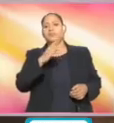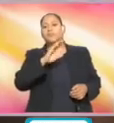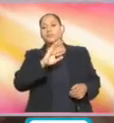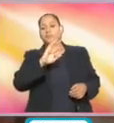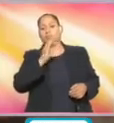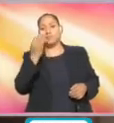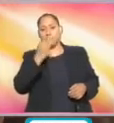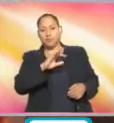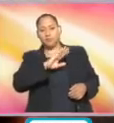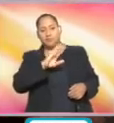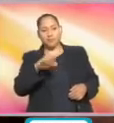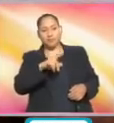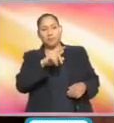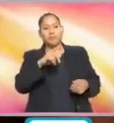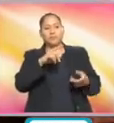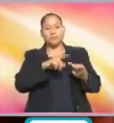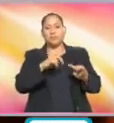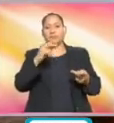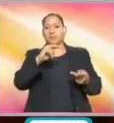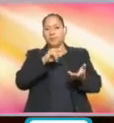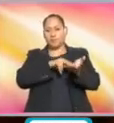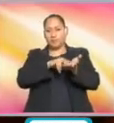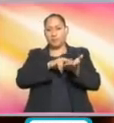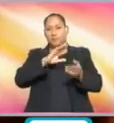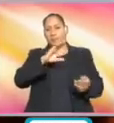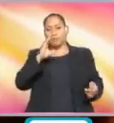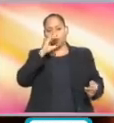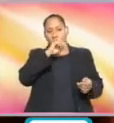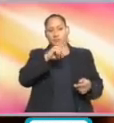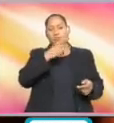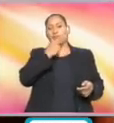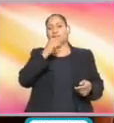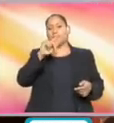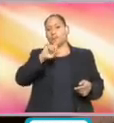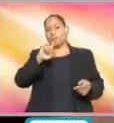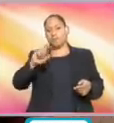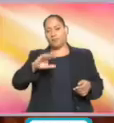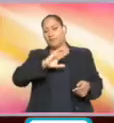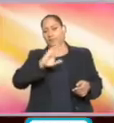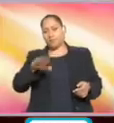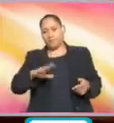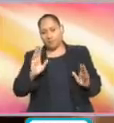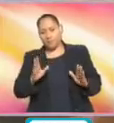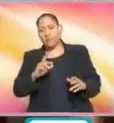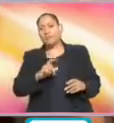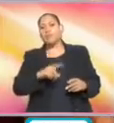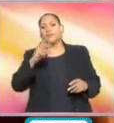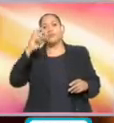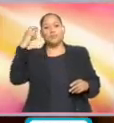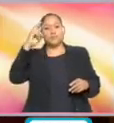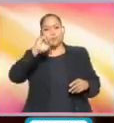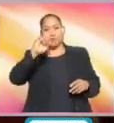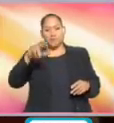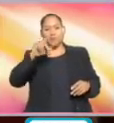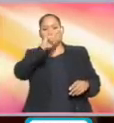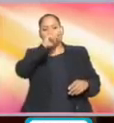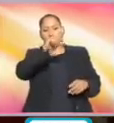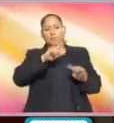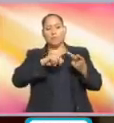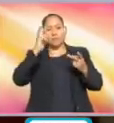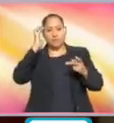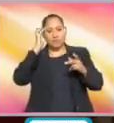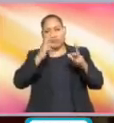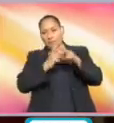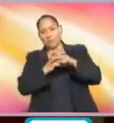Negro Navarro, el Signo, el Tejano que ya se nos adelantó, ahí está, y luego ya está el Rayo de Jalisco, Blachado, y el Santo también ya